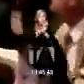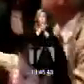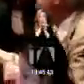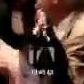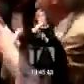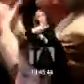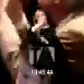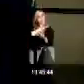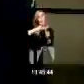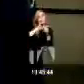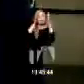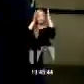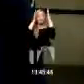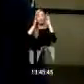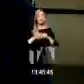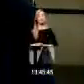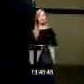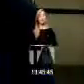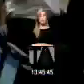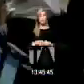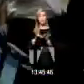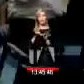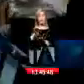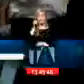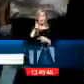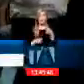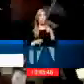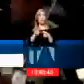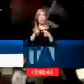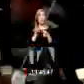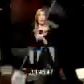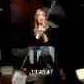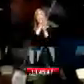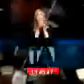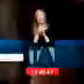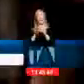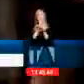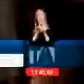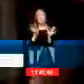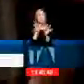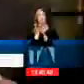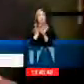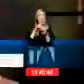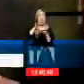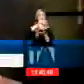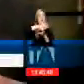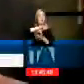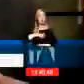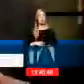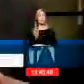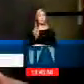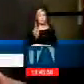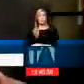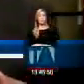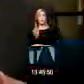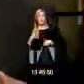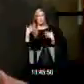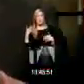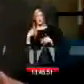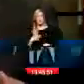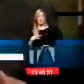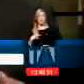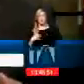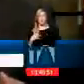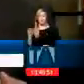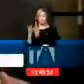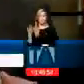laborales deben ser prioridad. Ya no la podemos postergar más. Al igual que las reformas a la Ley de la Función Legislativa. No creo que ha habido la voluntad política